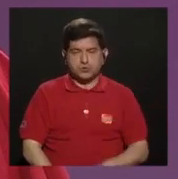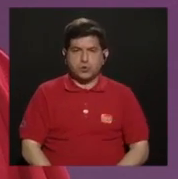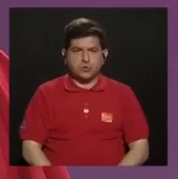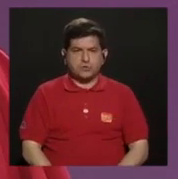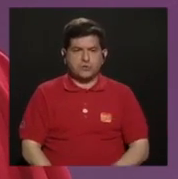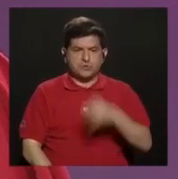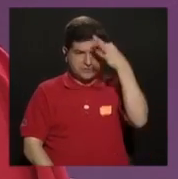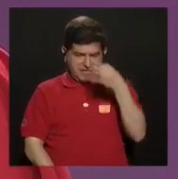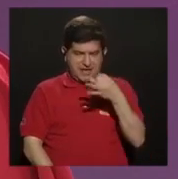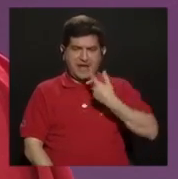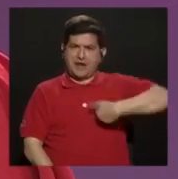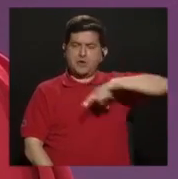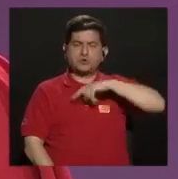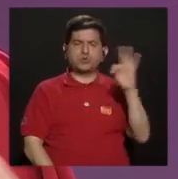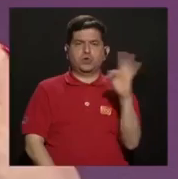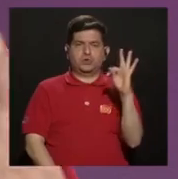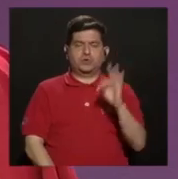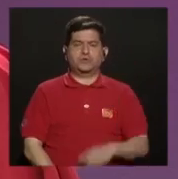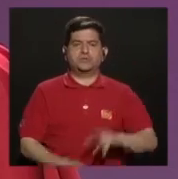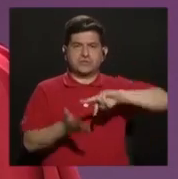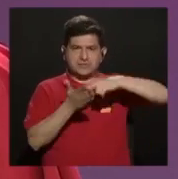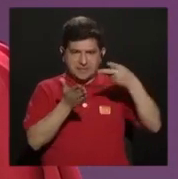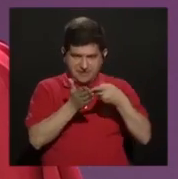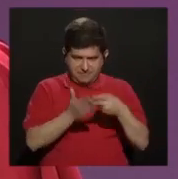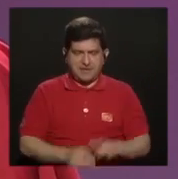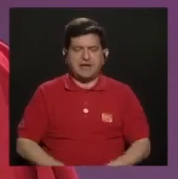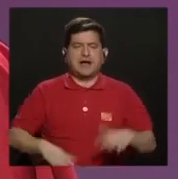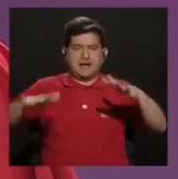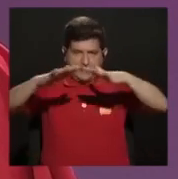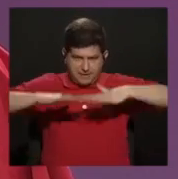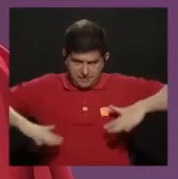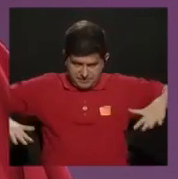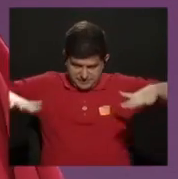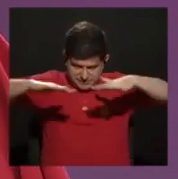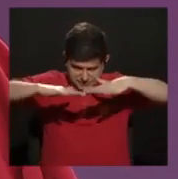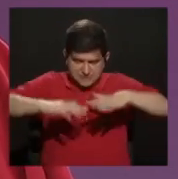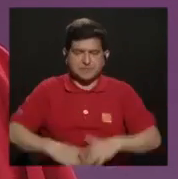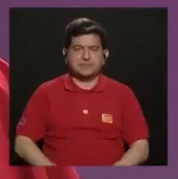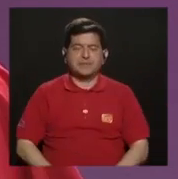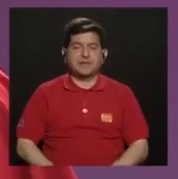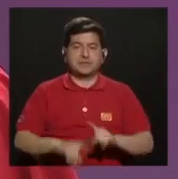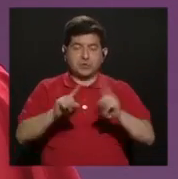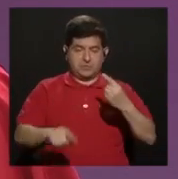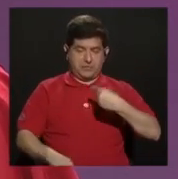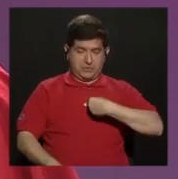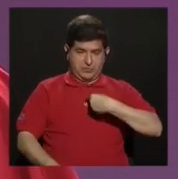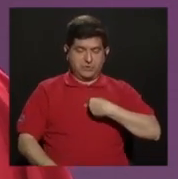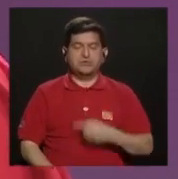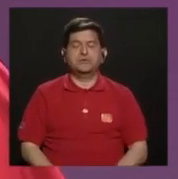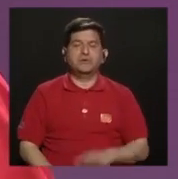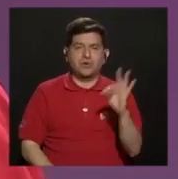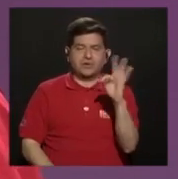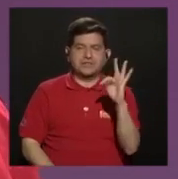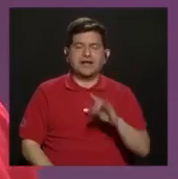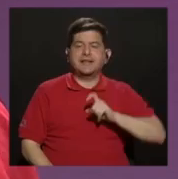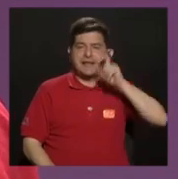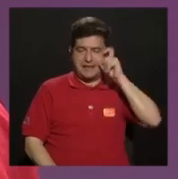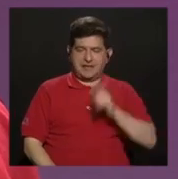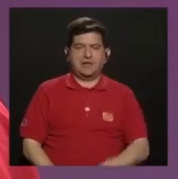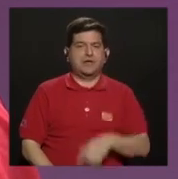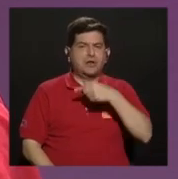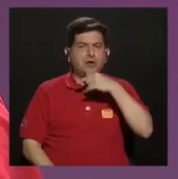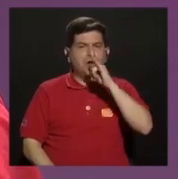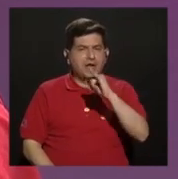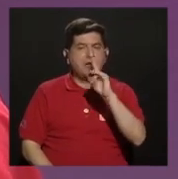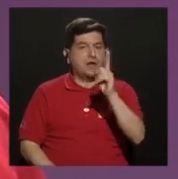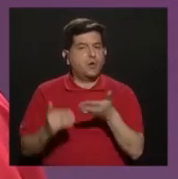consideramos trans. Bueno, trans es la sombrilla, pero digamos, nosotros somos transgénero. Entonces, gays es